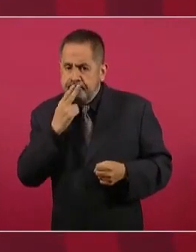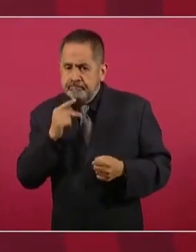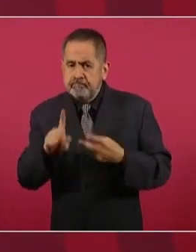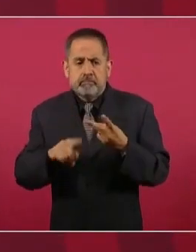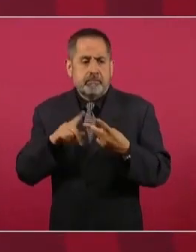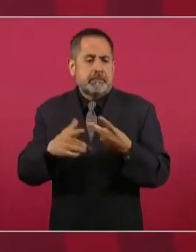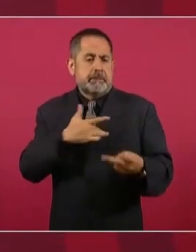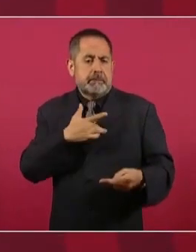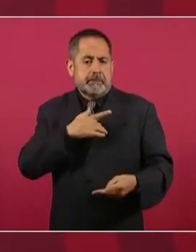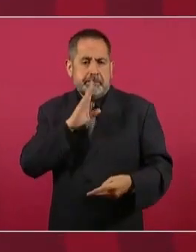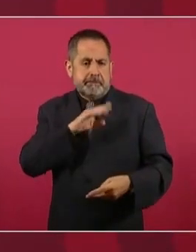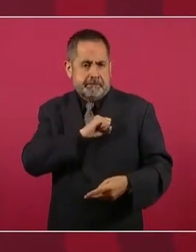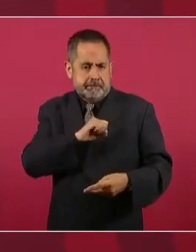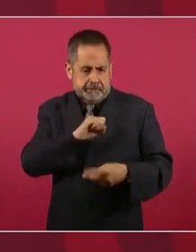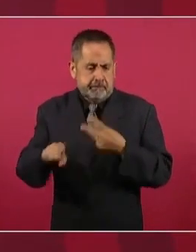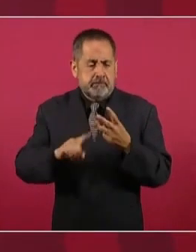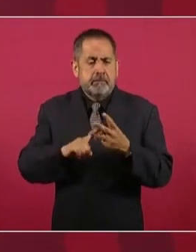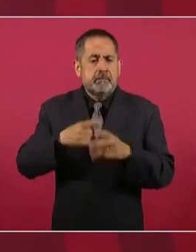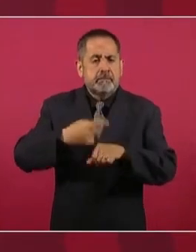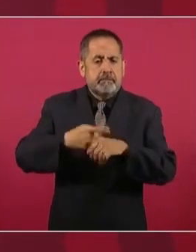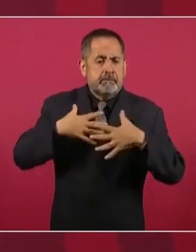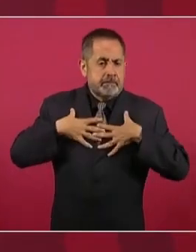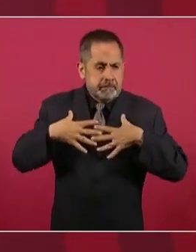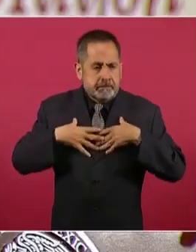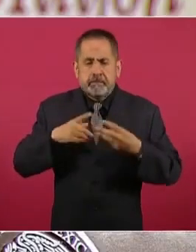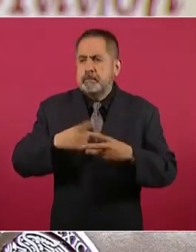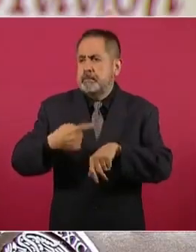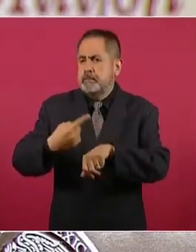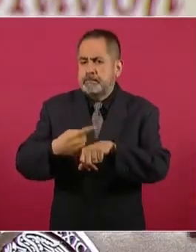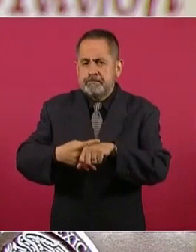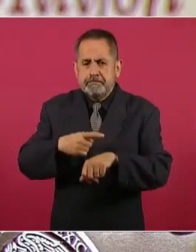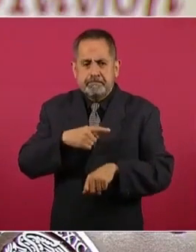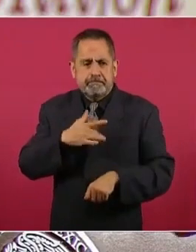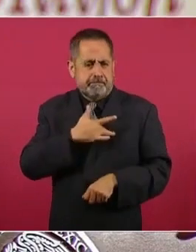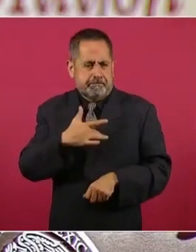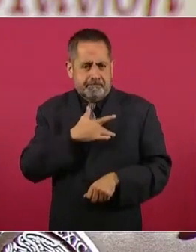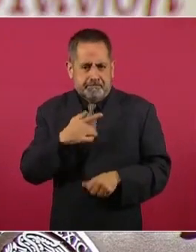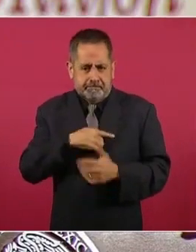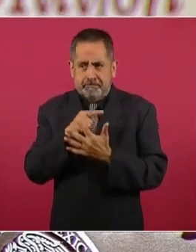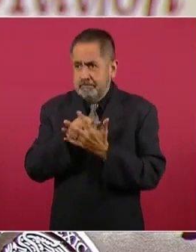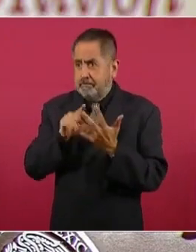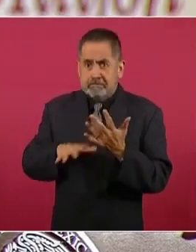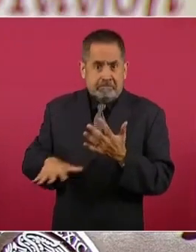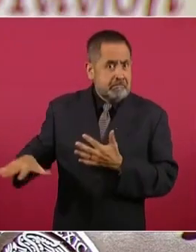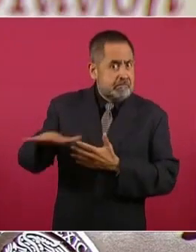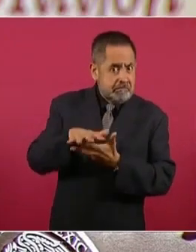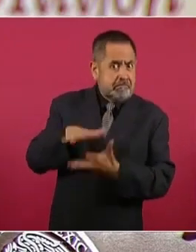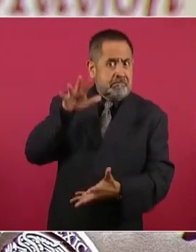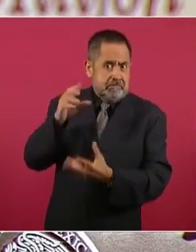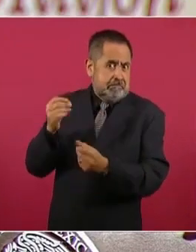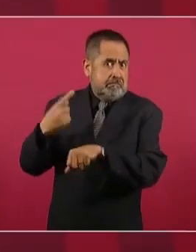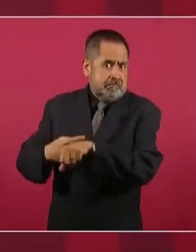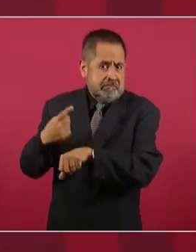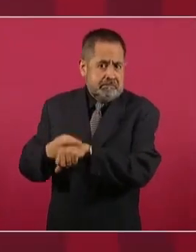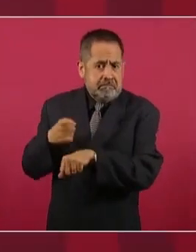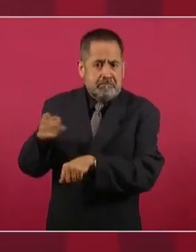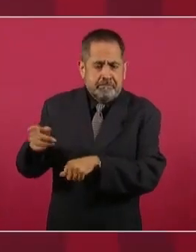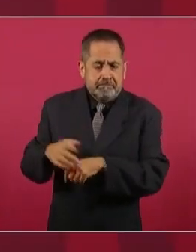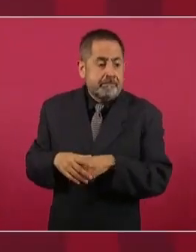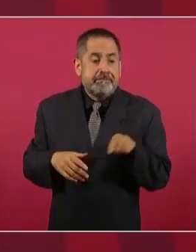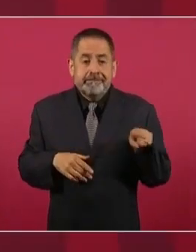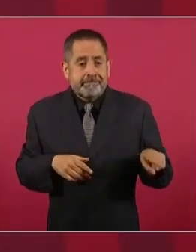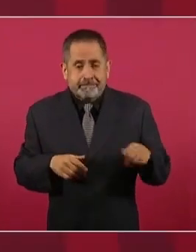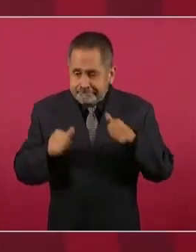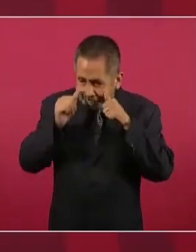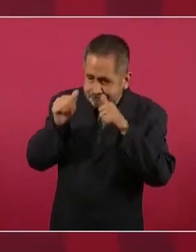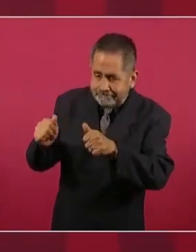hipertensión o una enfermedad pulmonar o una enfermedad cardíaca crónica, como gran cantidad de la población mexicana, estos